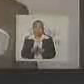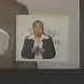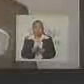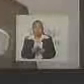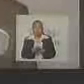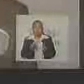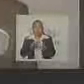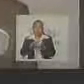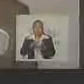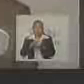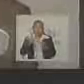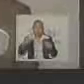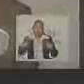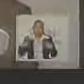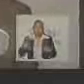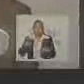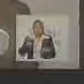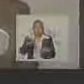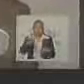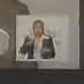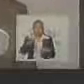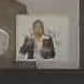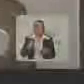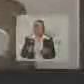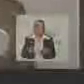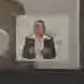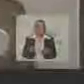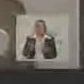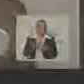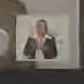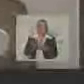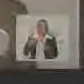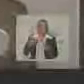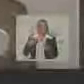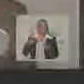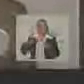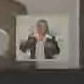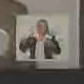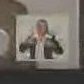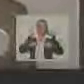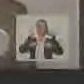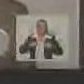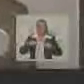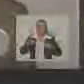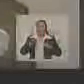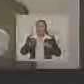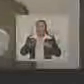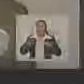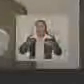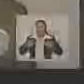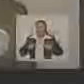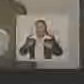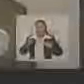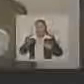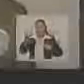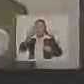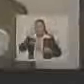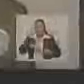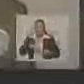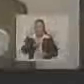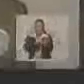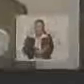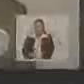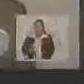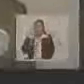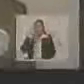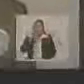de Responsabilidades, entrega y recepción. ¿Cómo recibo la administración de la delegación Benito